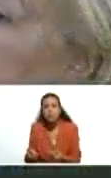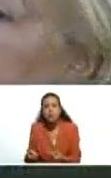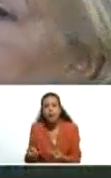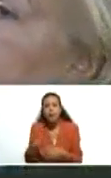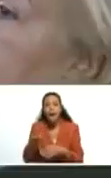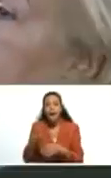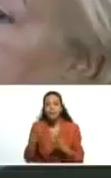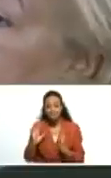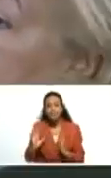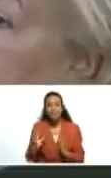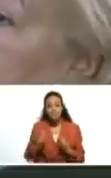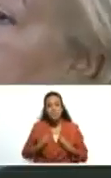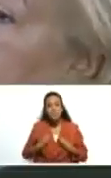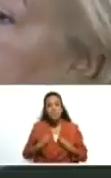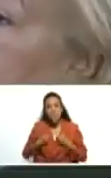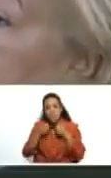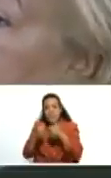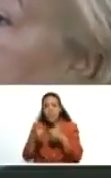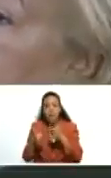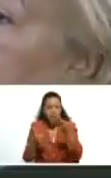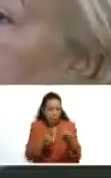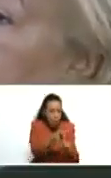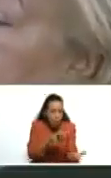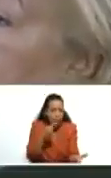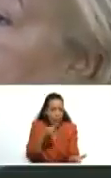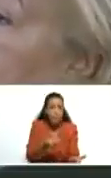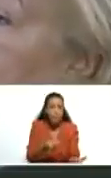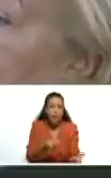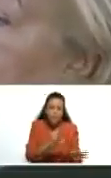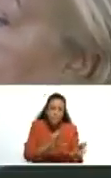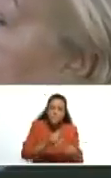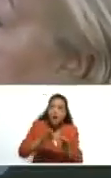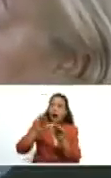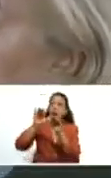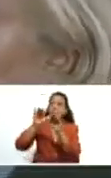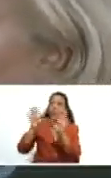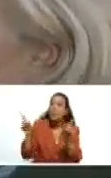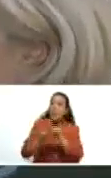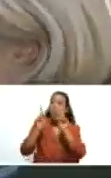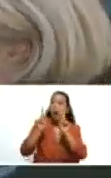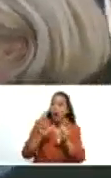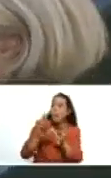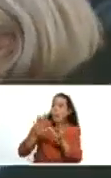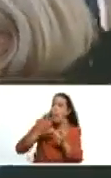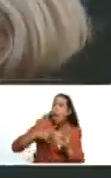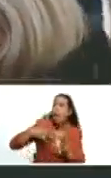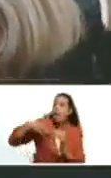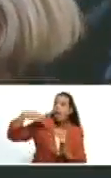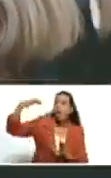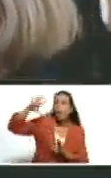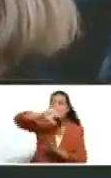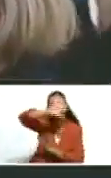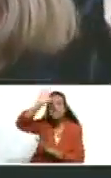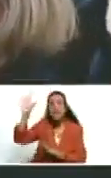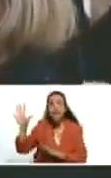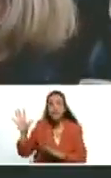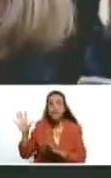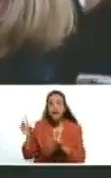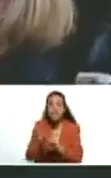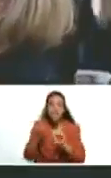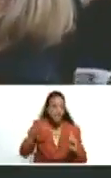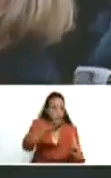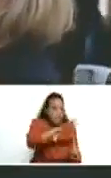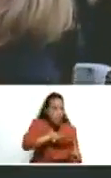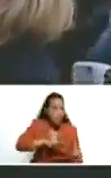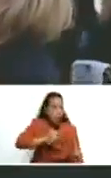misión cumplida, hermano y compañero, vuela alto como un ángel de luz y de bien para seguir protegiéndonos